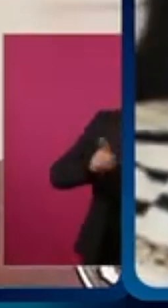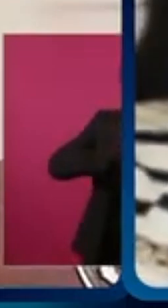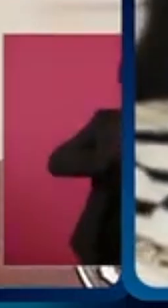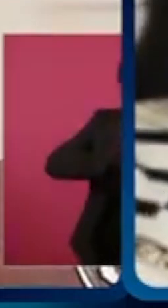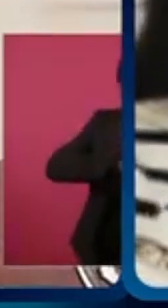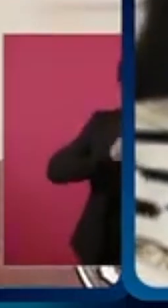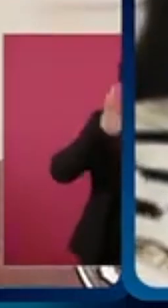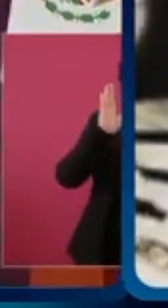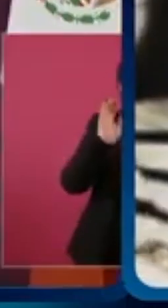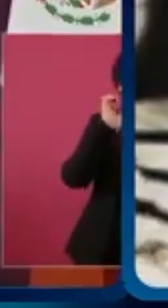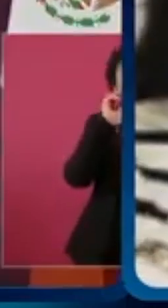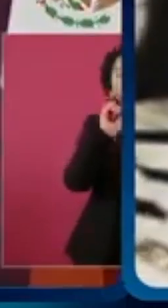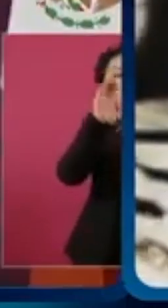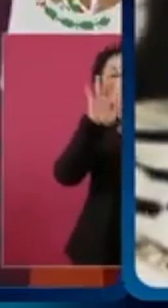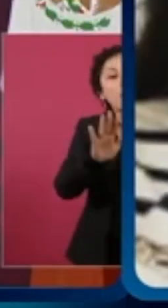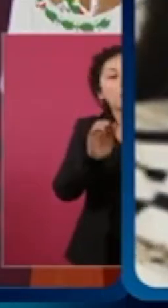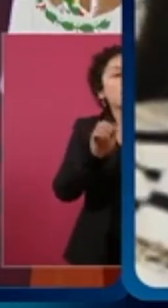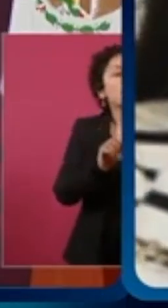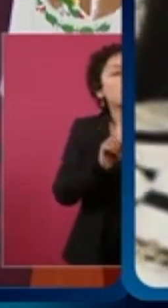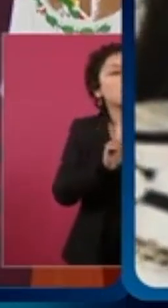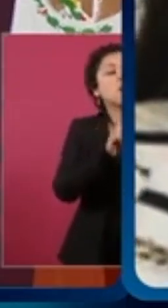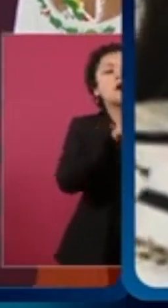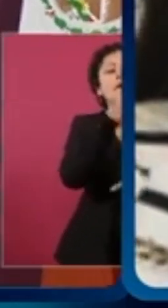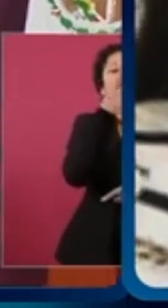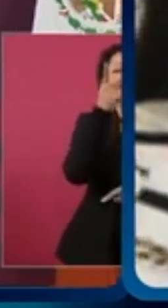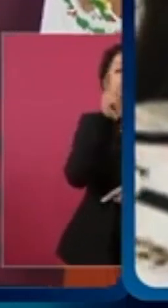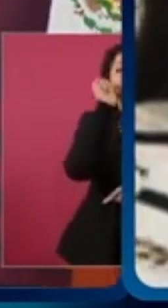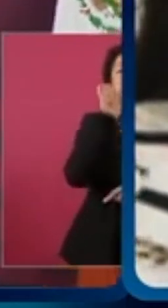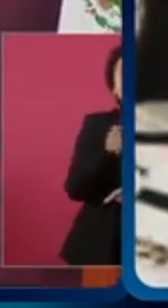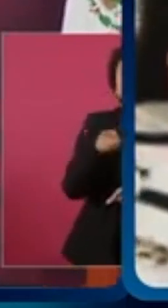O hay quienes dicen: no me gusta el partido,